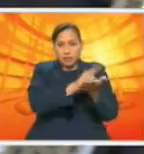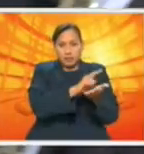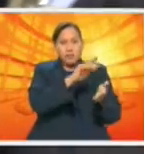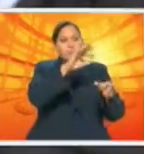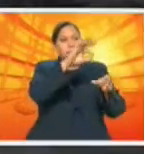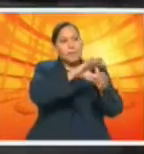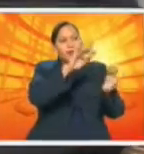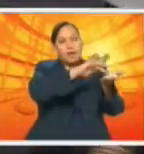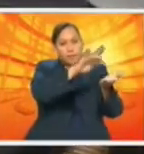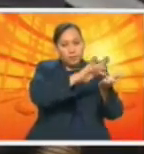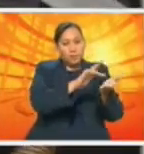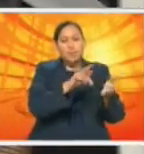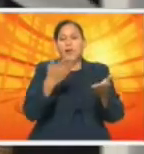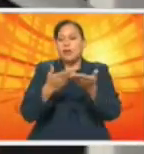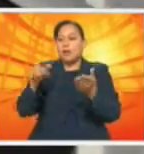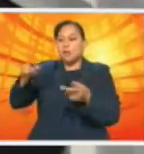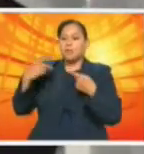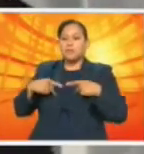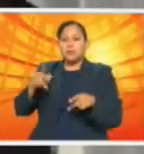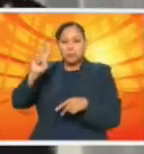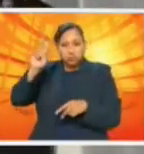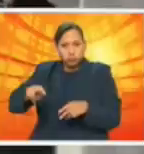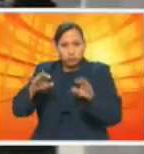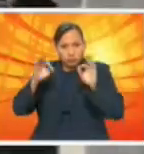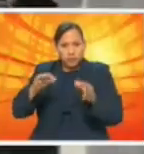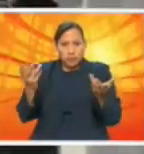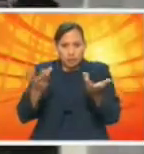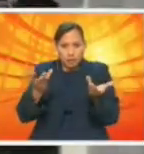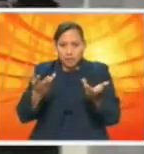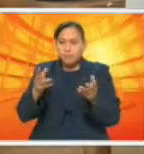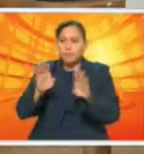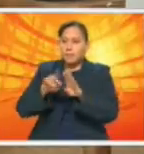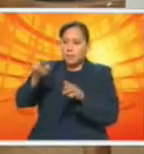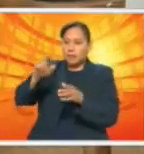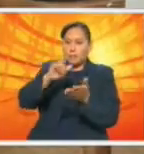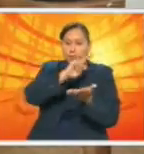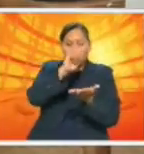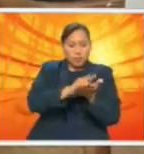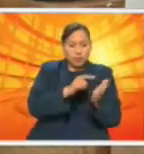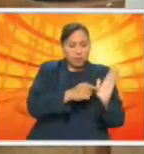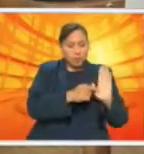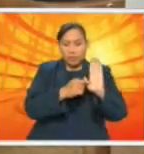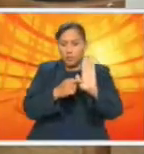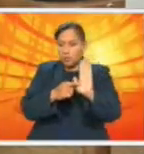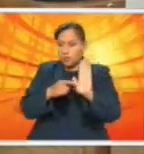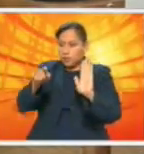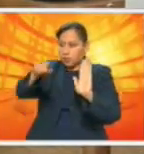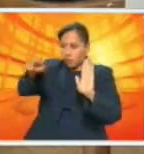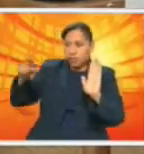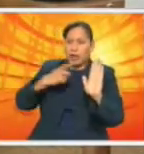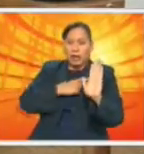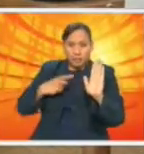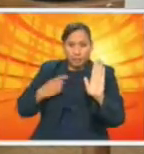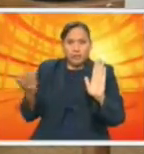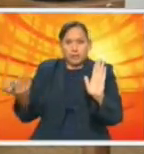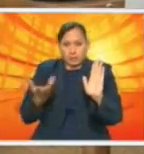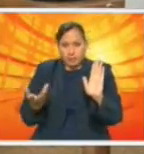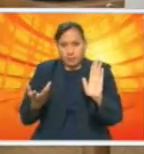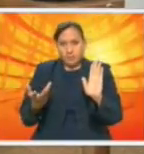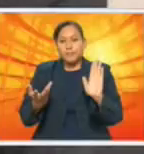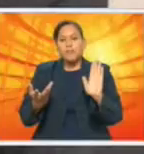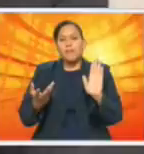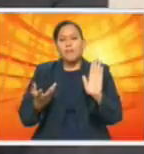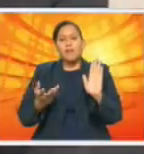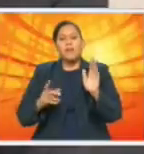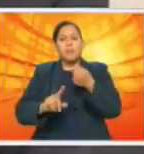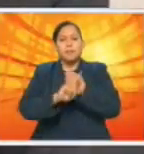ciudadana en los libros y la ley en la práctica. Vamos a tratar de acercar la práctica de la ley a lo que debería ser esa ley. El